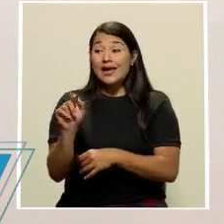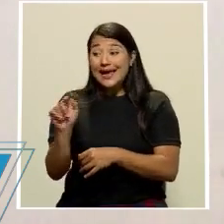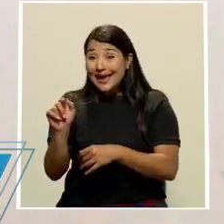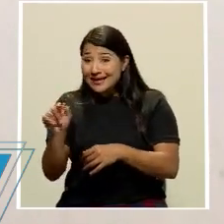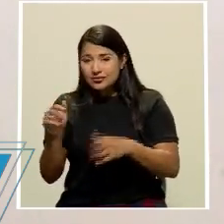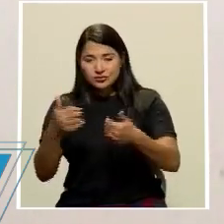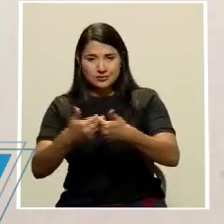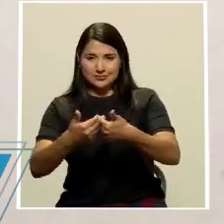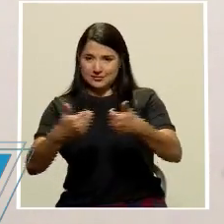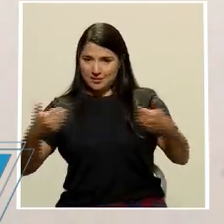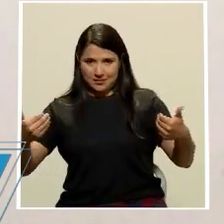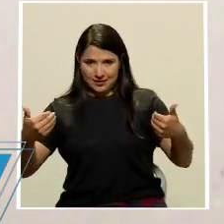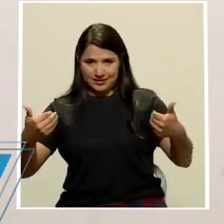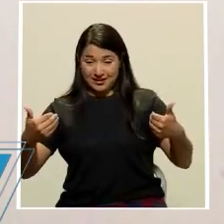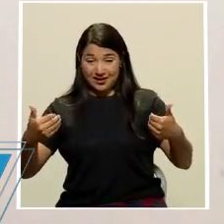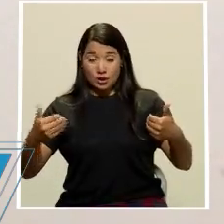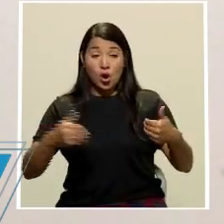esas